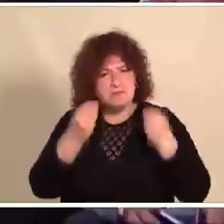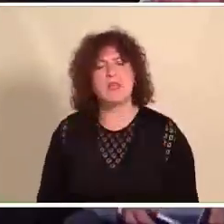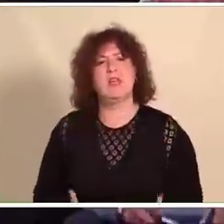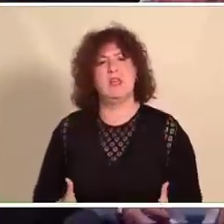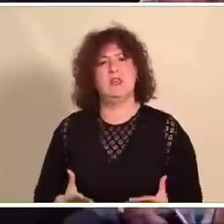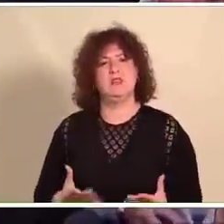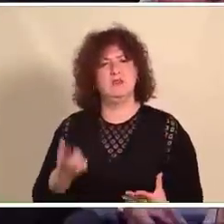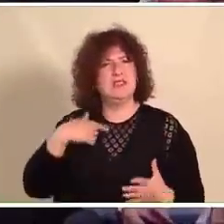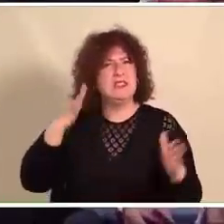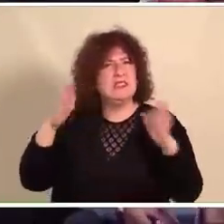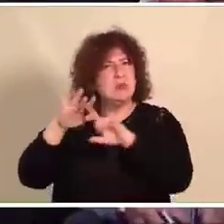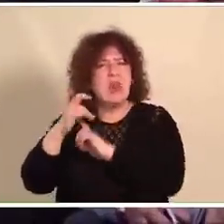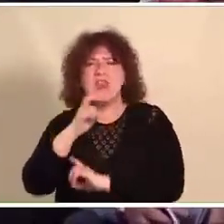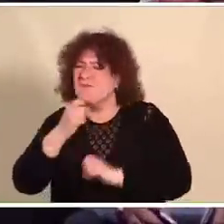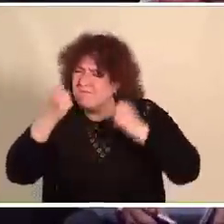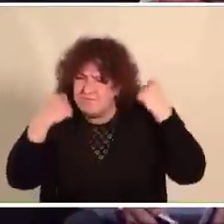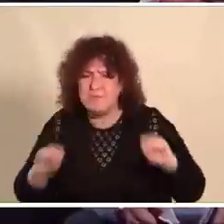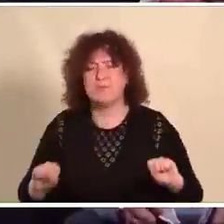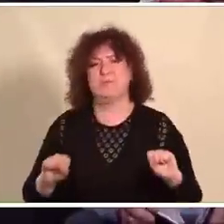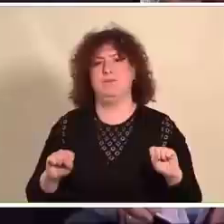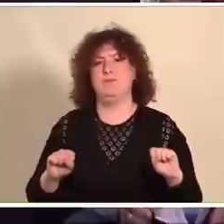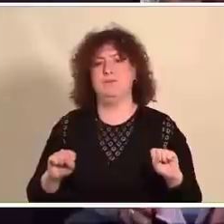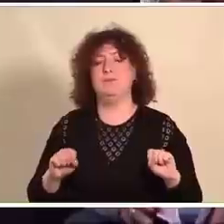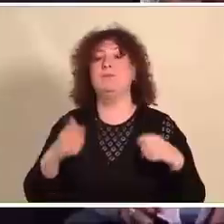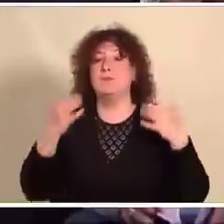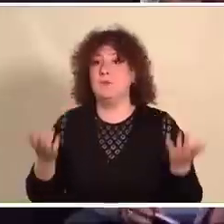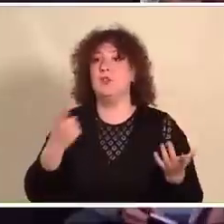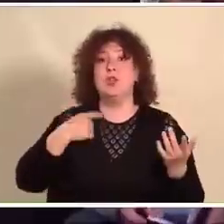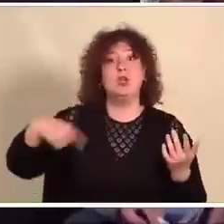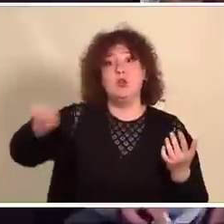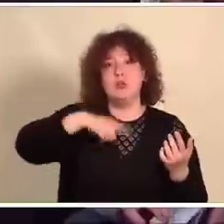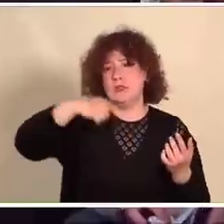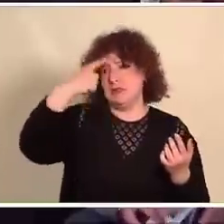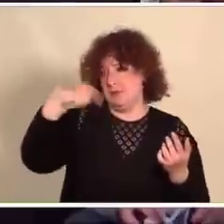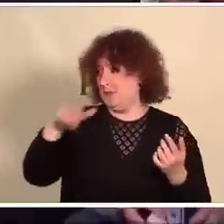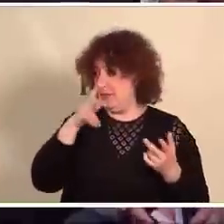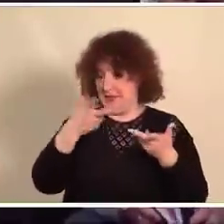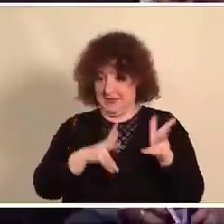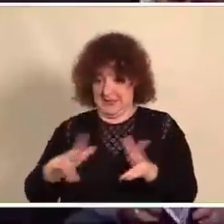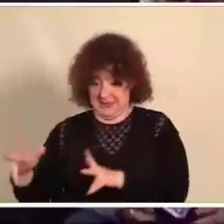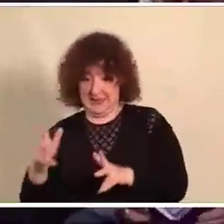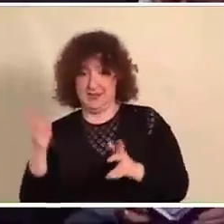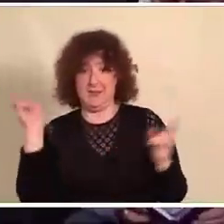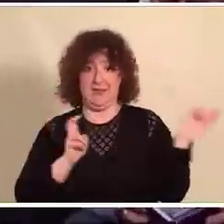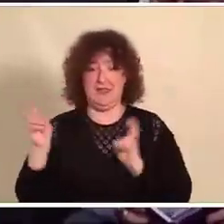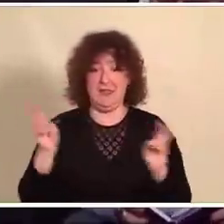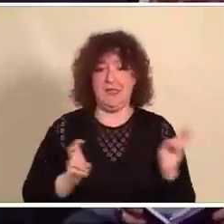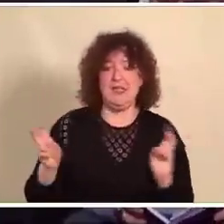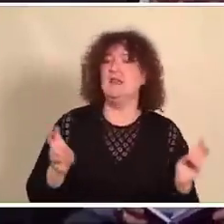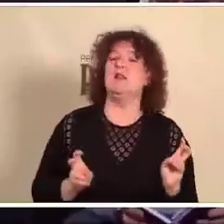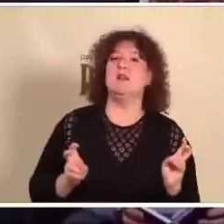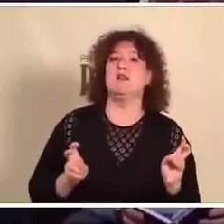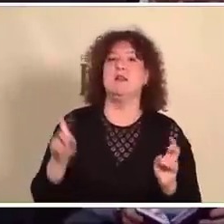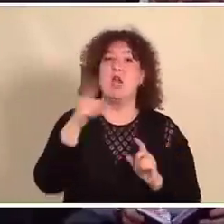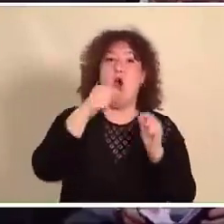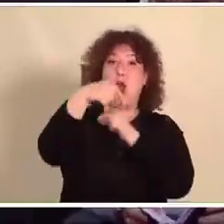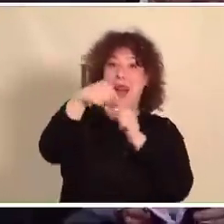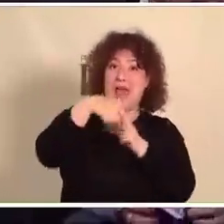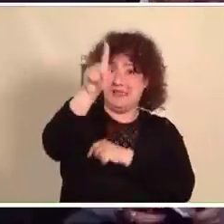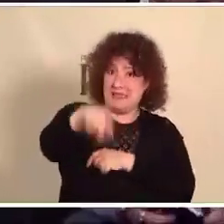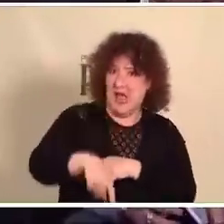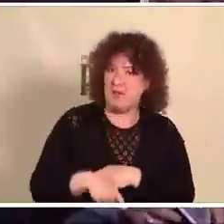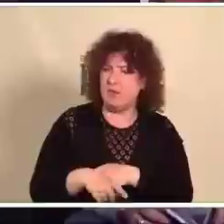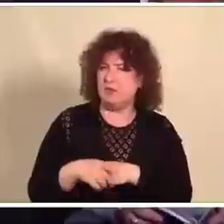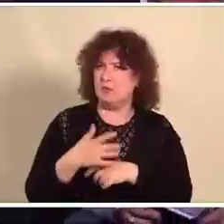incluso Sabiendo como sabemos bien todas las que están sentadas aquí y todos los que estáis sentados ahí que